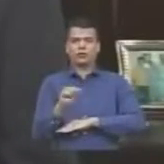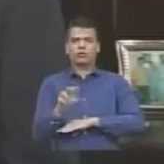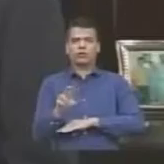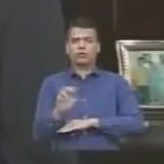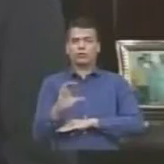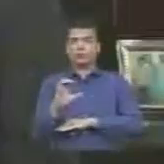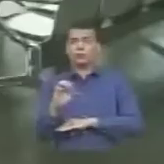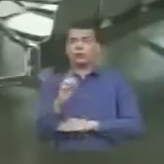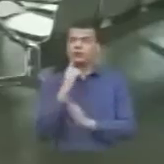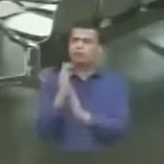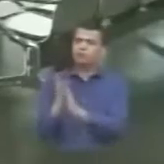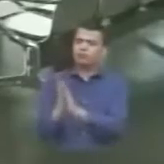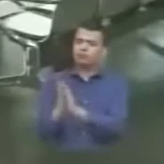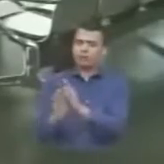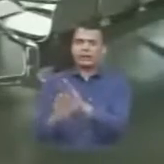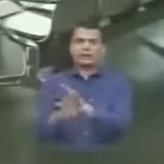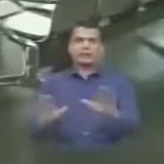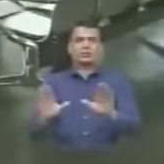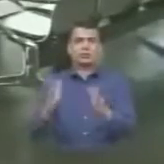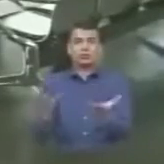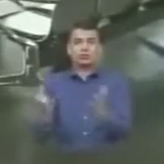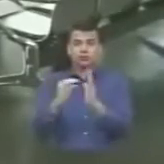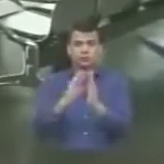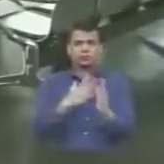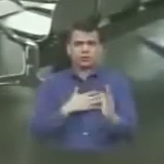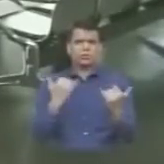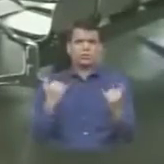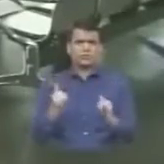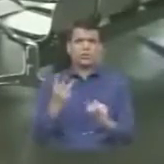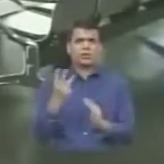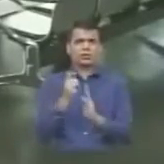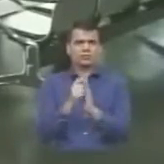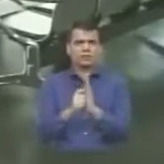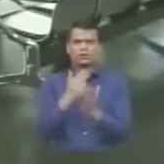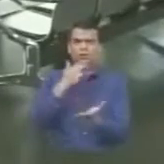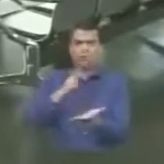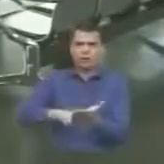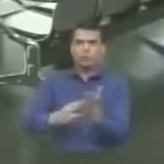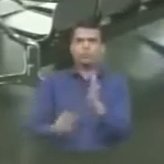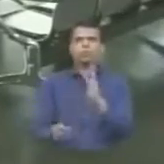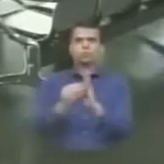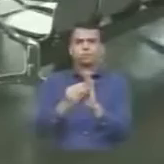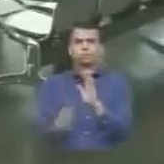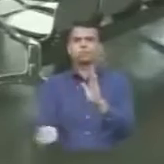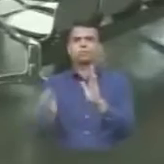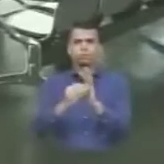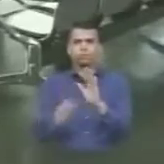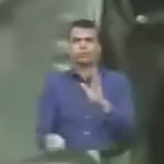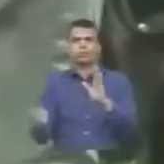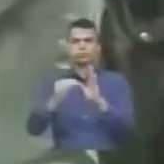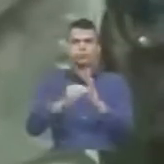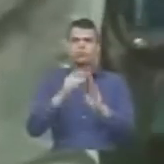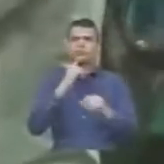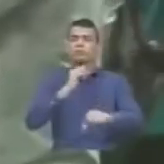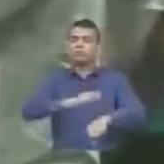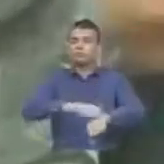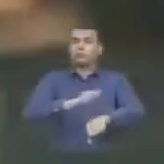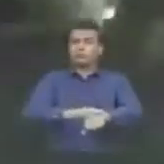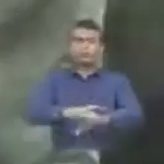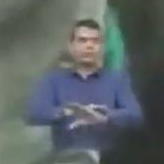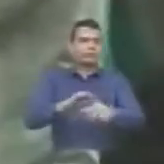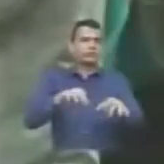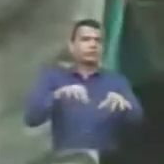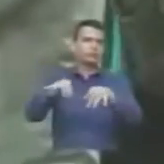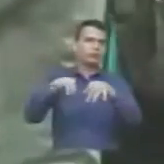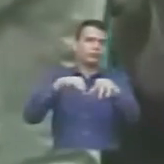www.cremil.gob.co, está toda la información. Yo ya he publicado tres comunicados en la página web en la cual